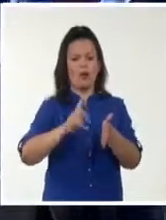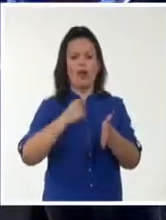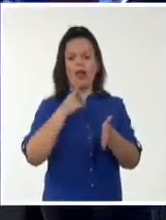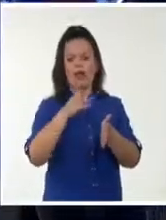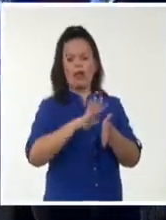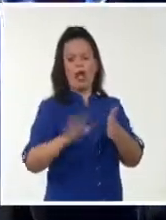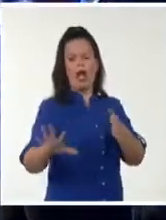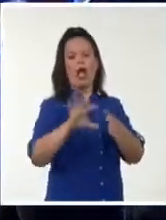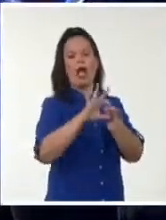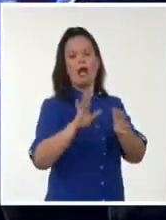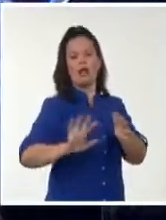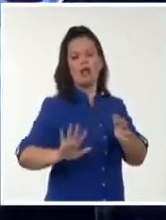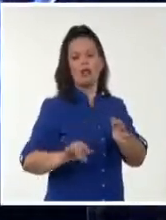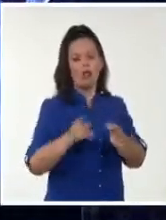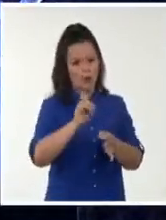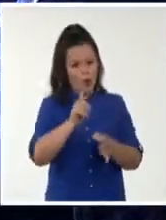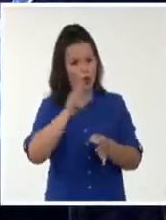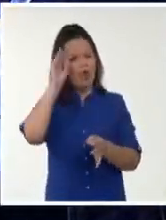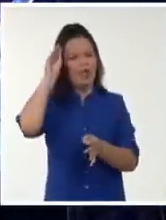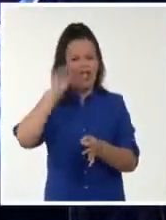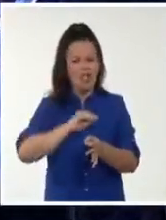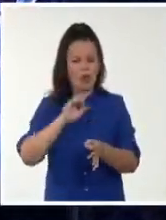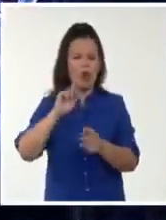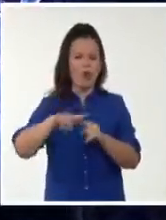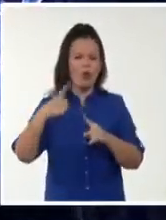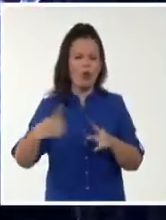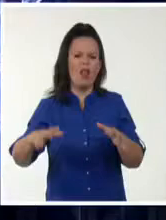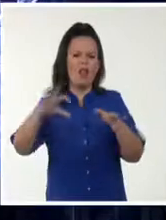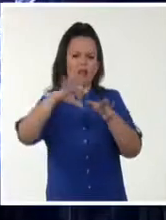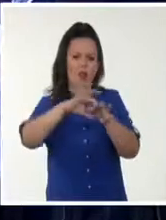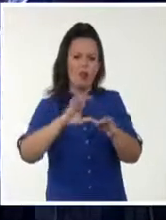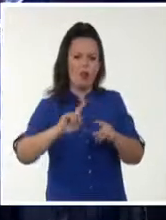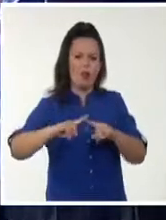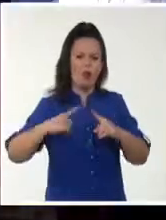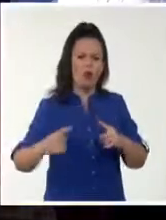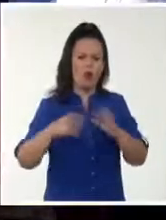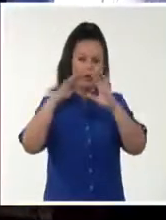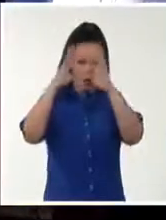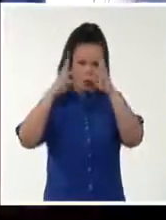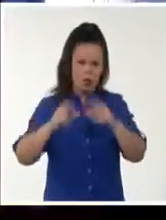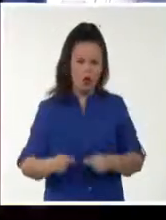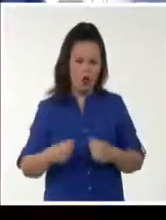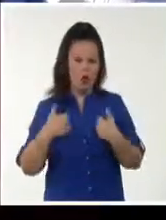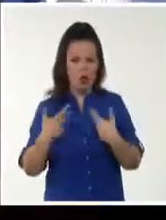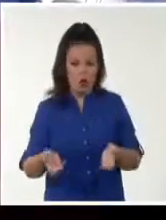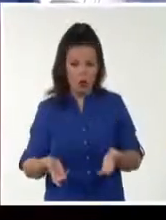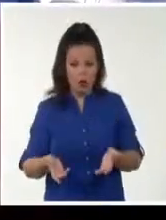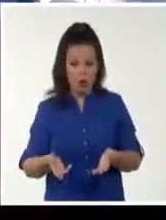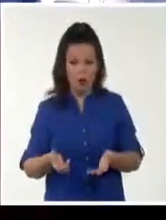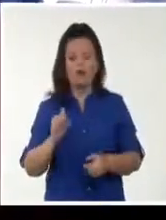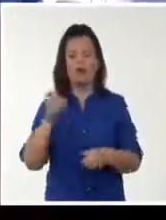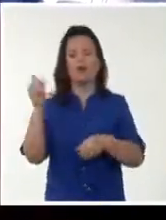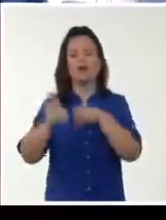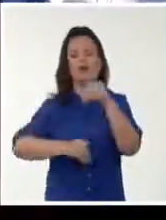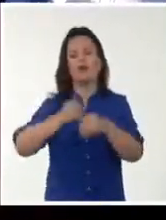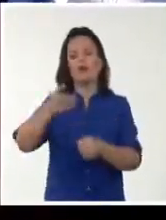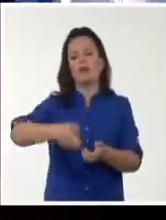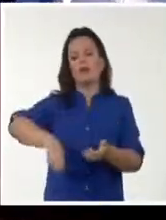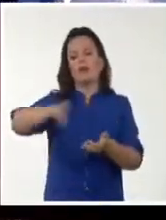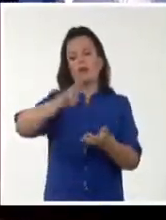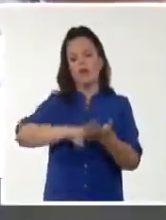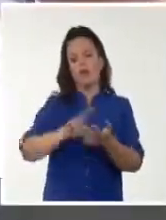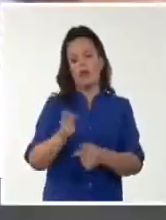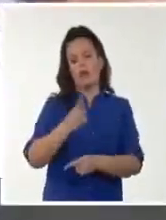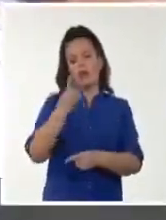en qué consiste esa vinculación cuáles son los métodos que vamos a tener acompañado por el miembro del comité central y primer secretario